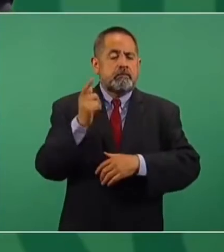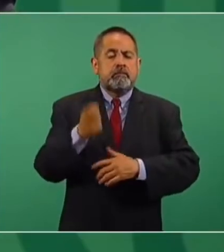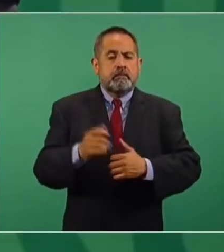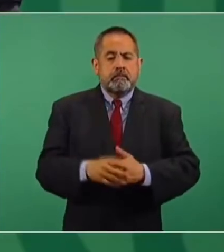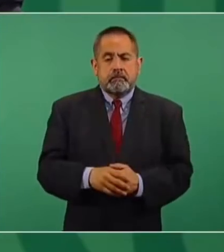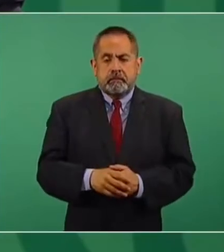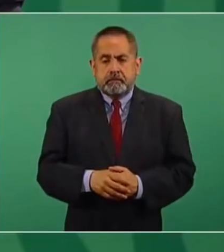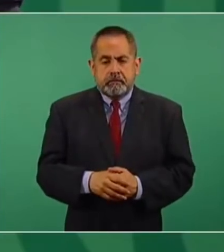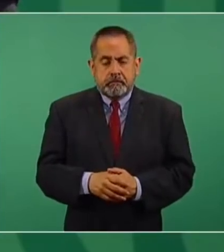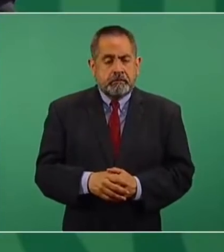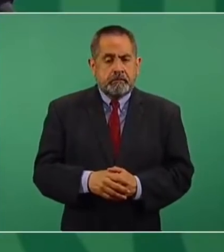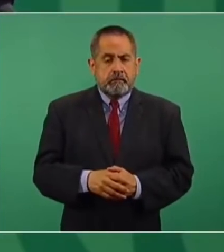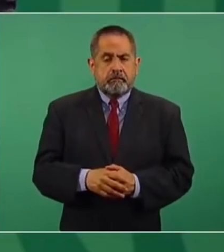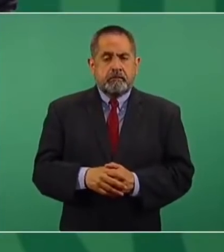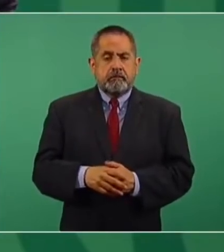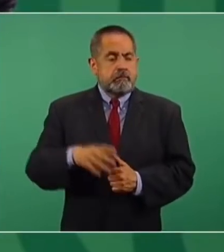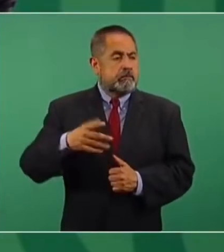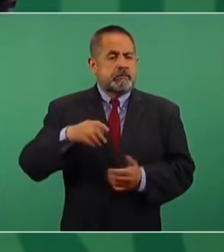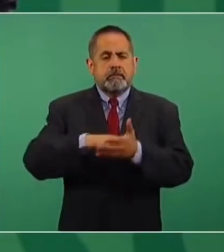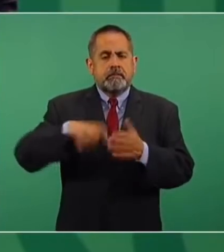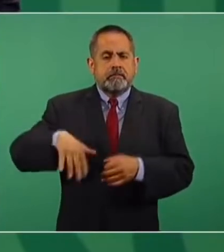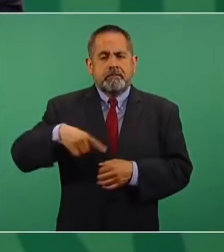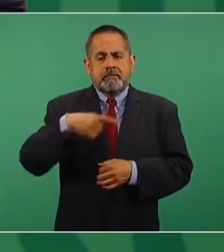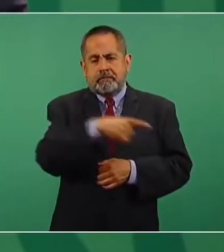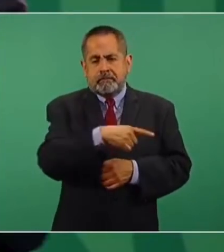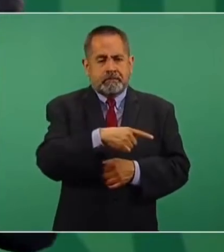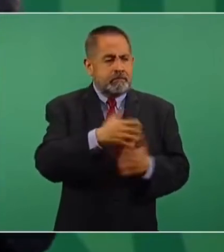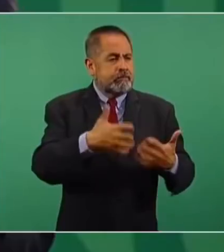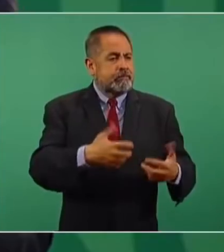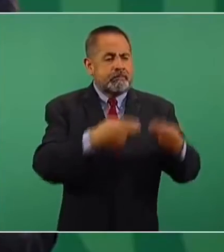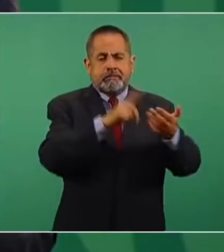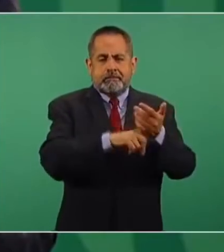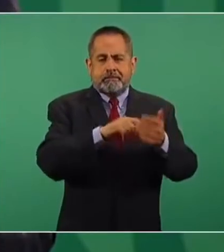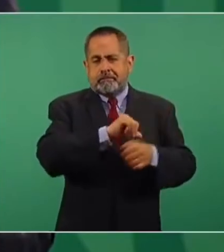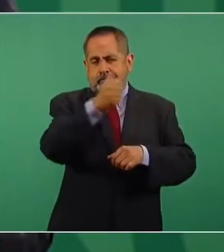que quería hacer una empresa extranjera